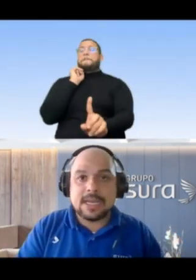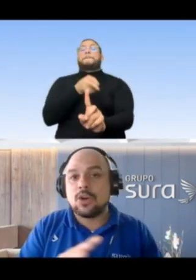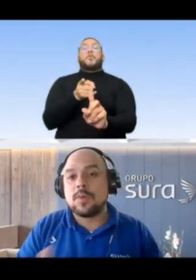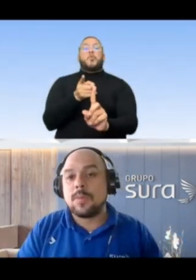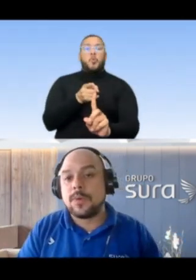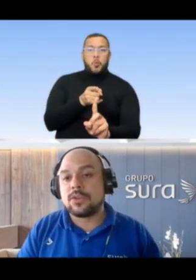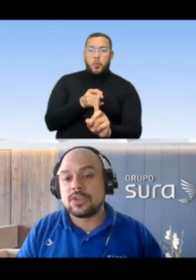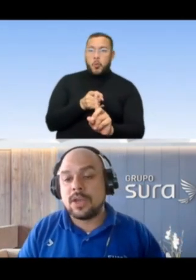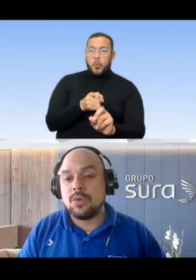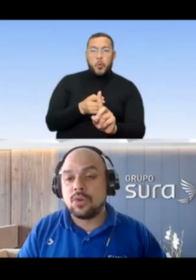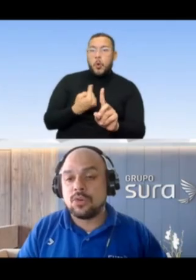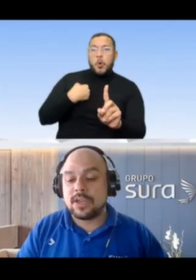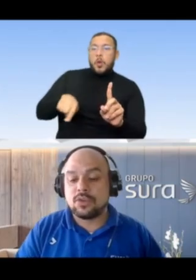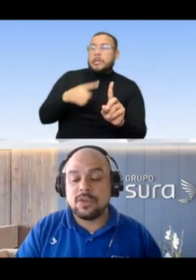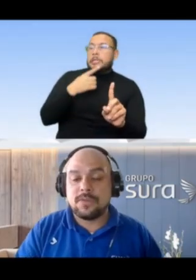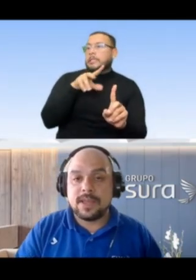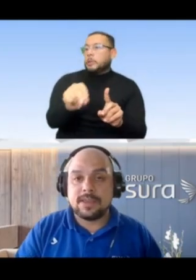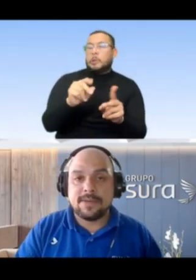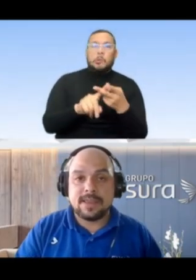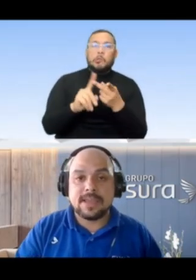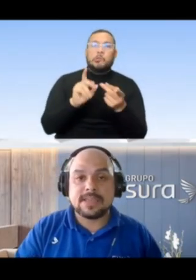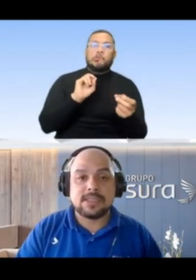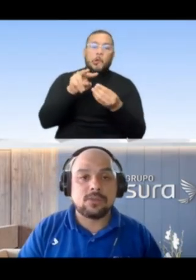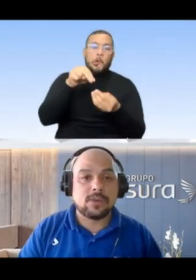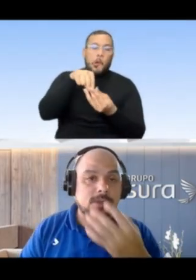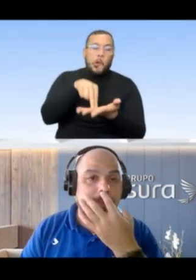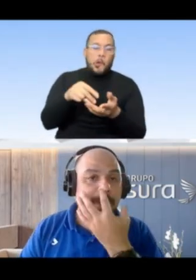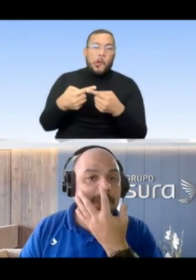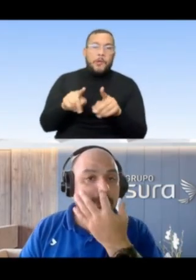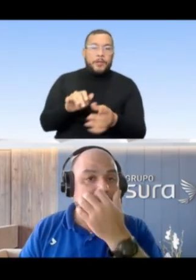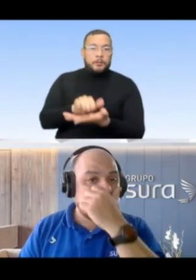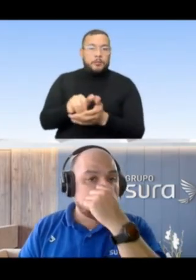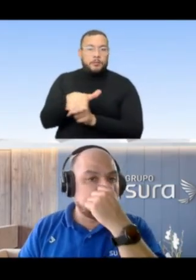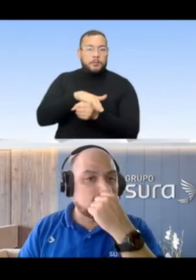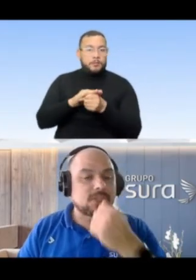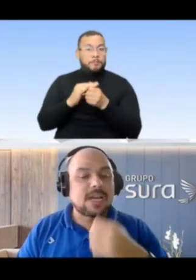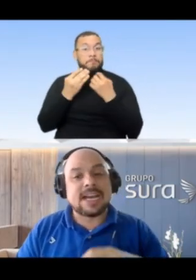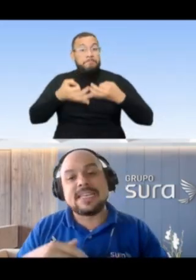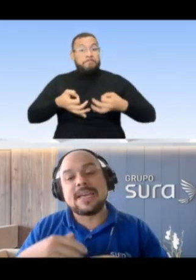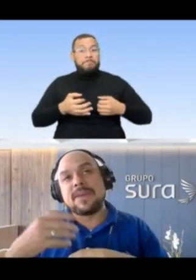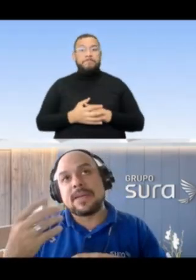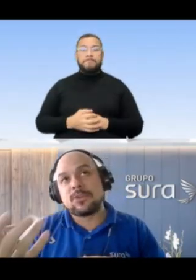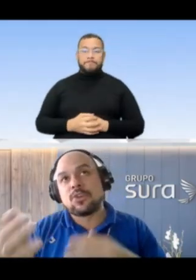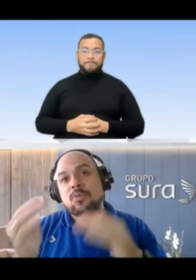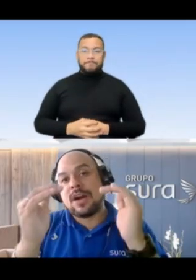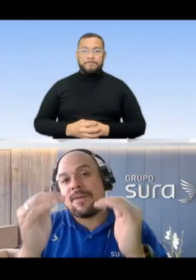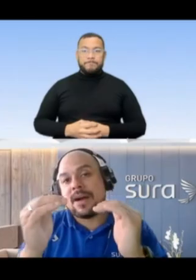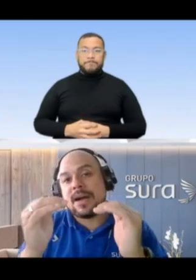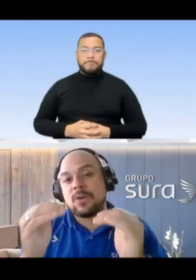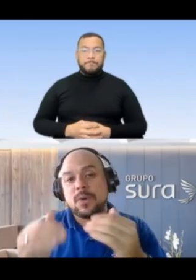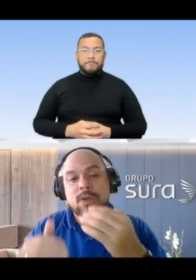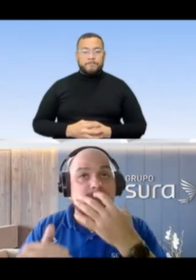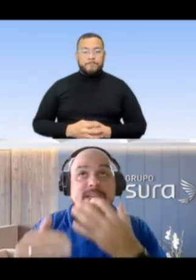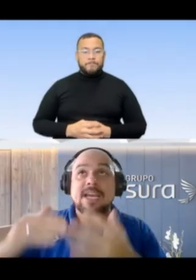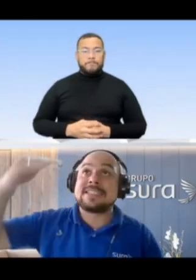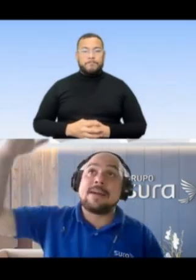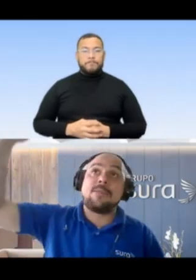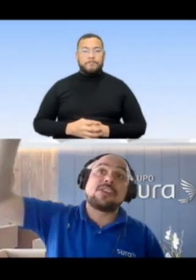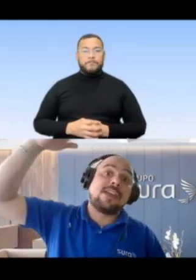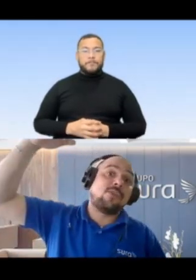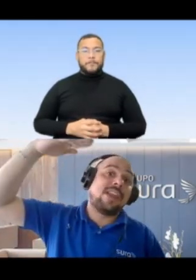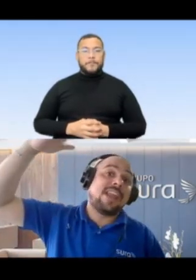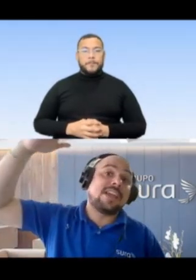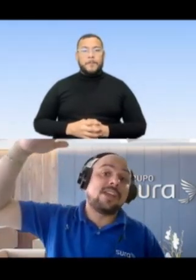cómo alegar y cómo ponernos en un contexto diferente frente a esa situación. ¿Listo? Chicos, aquí ya empezamos como a bajar un poquito,